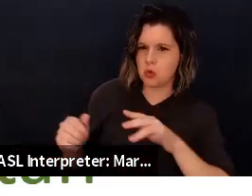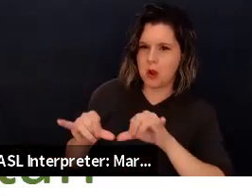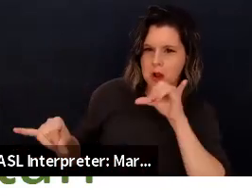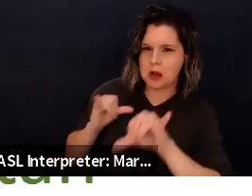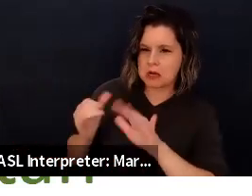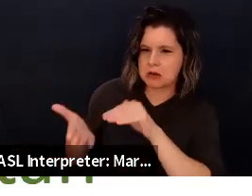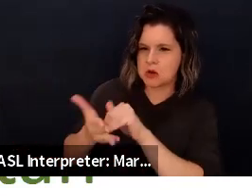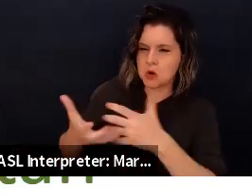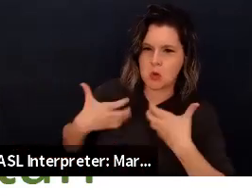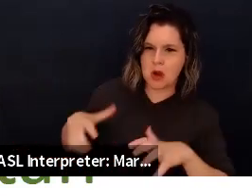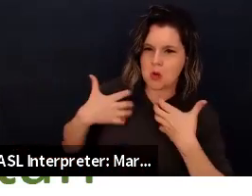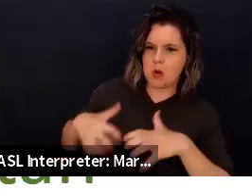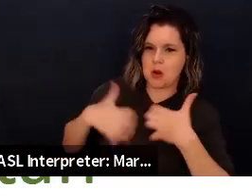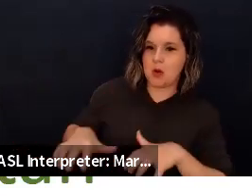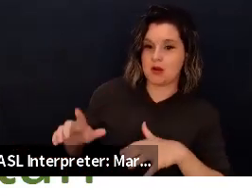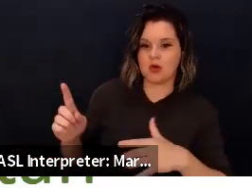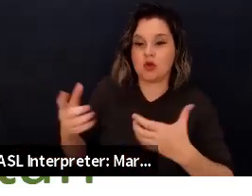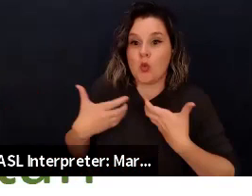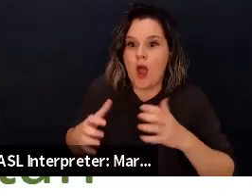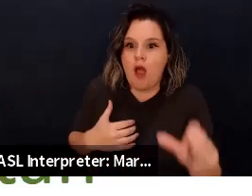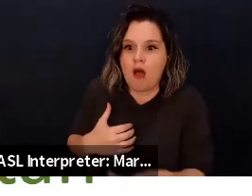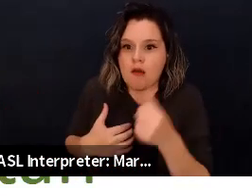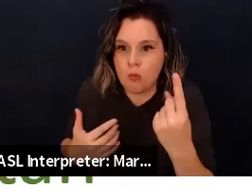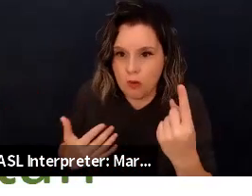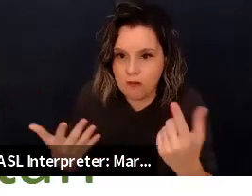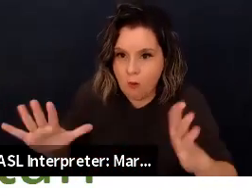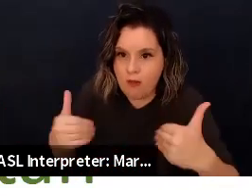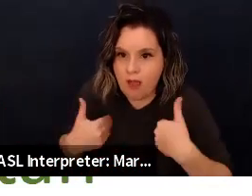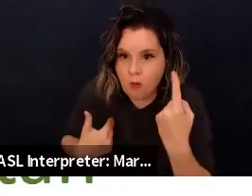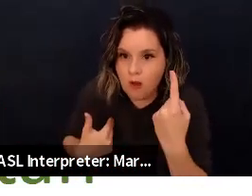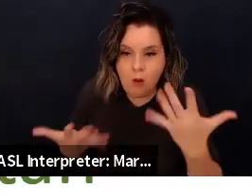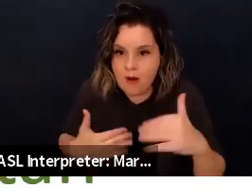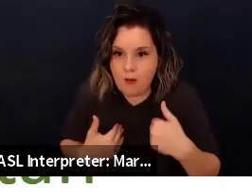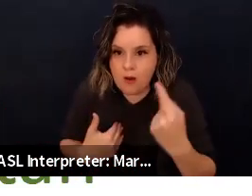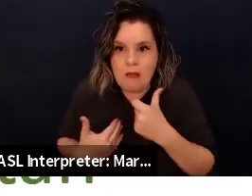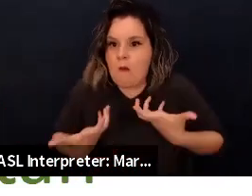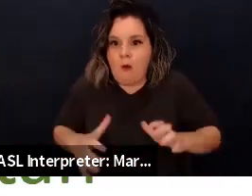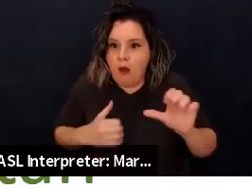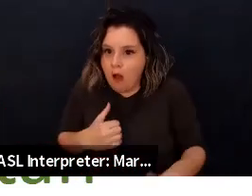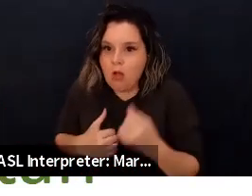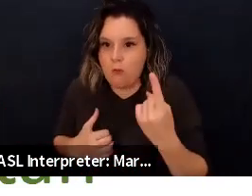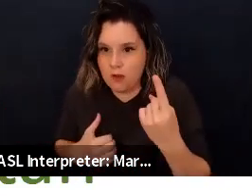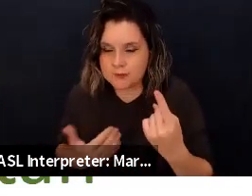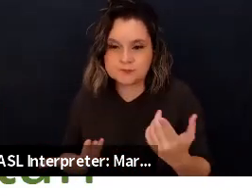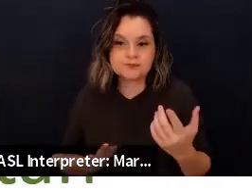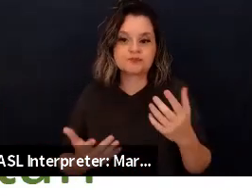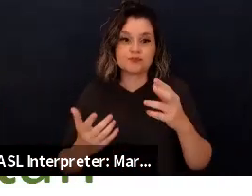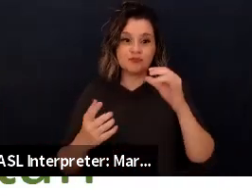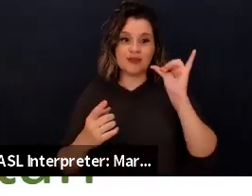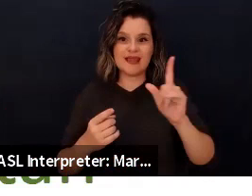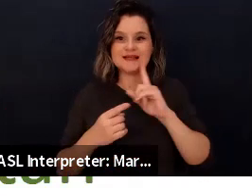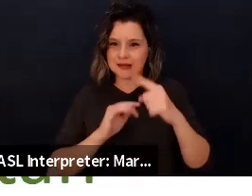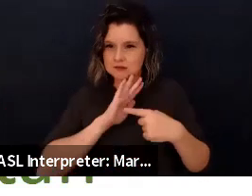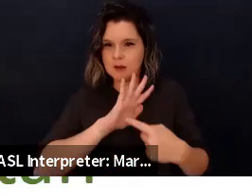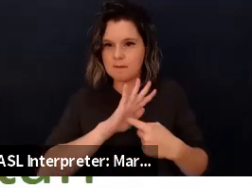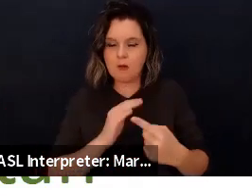en su comunidad, o que no querían otros 2, porque ya tenían uno. Entonces, este es un ejemplo de lo